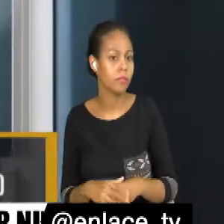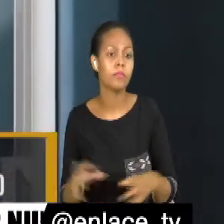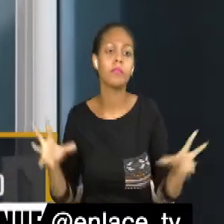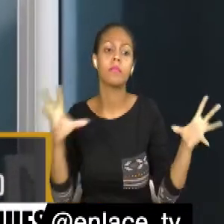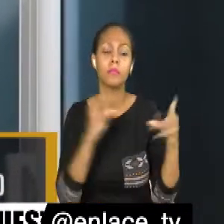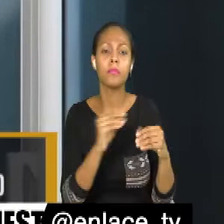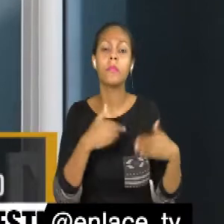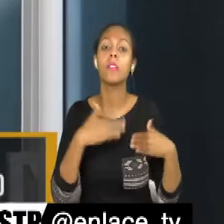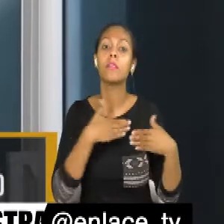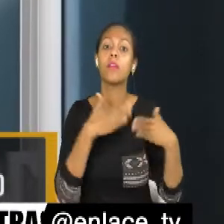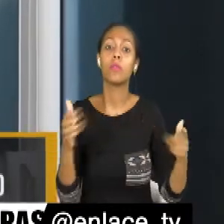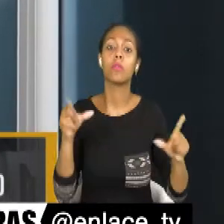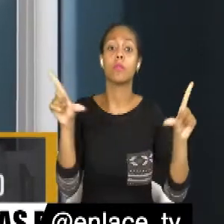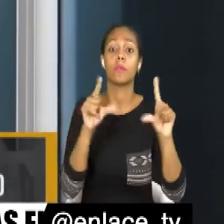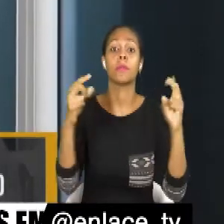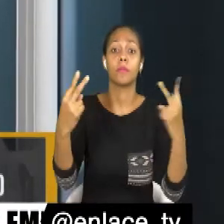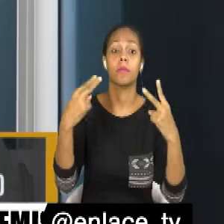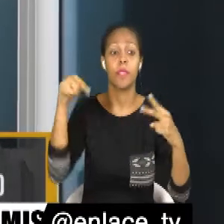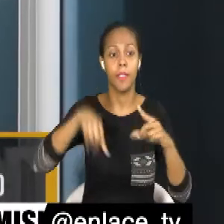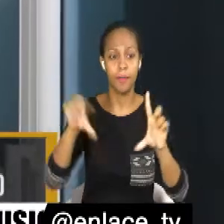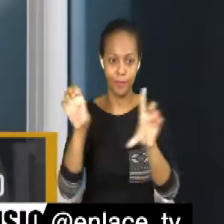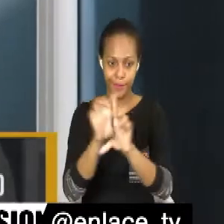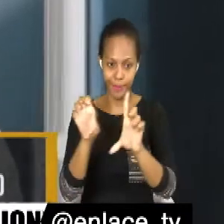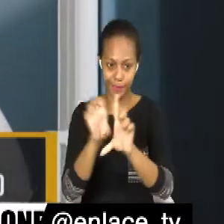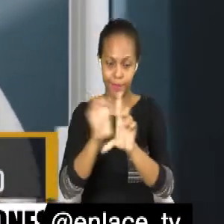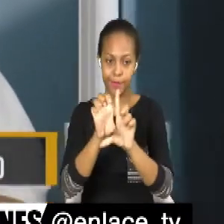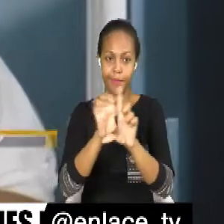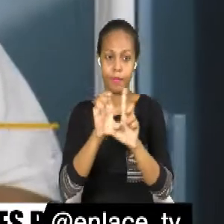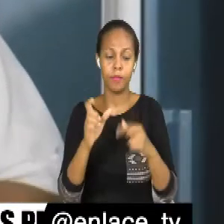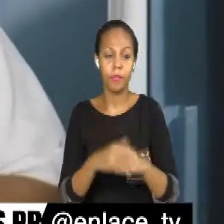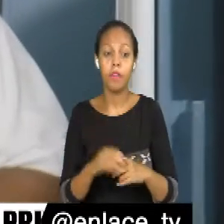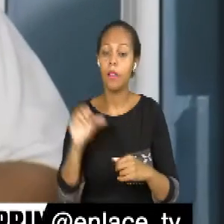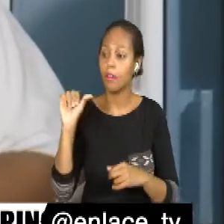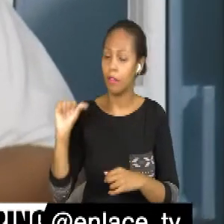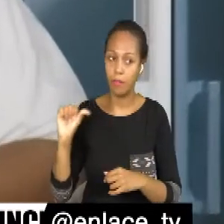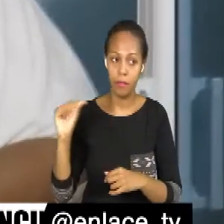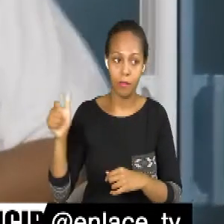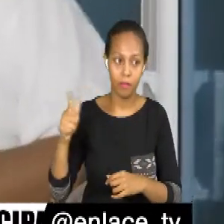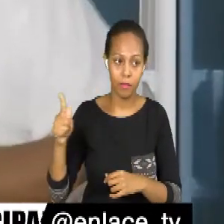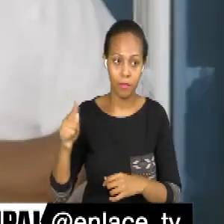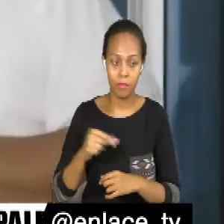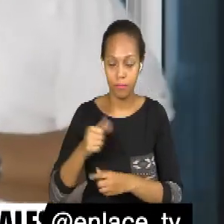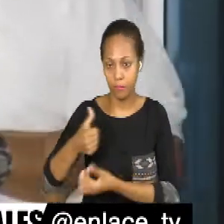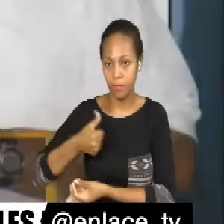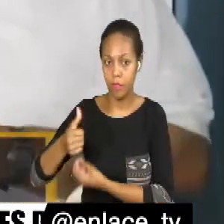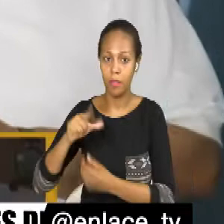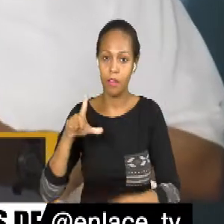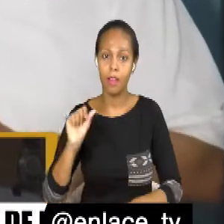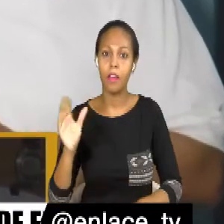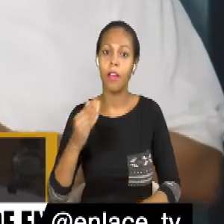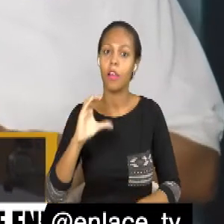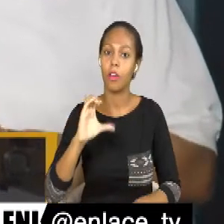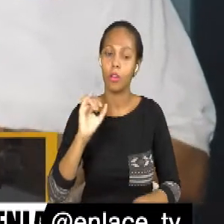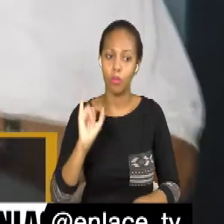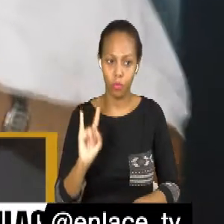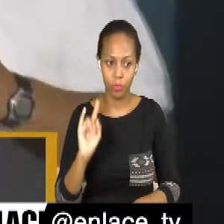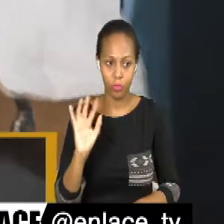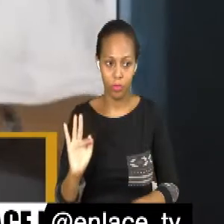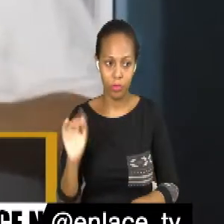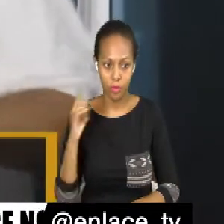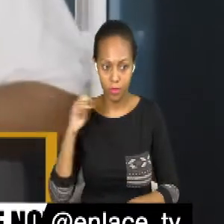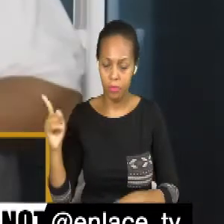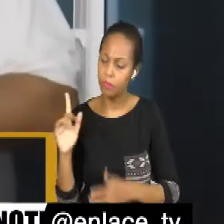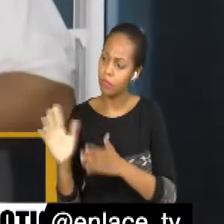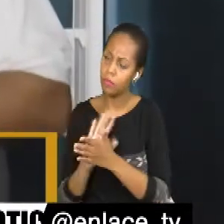estudios, amable teleaudiencia de Enlace Noticias. A esta hora con la presidenta de la CUT seccional Barranca Bermeja, Doris Flores, porque ella nos va a hablar que en